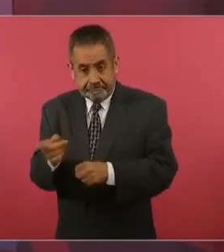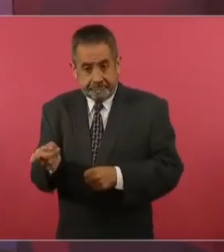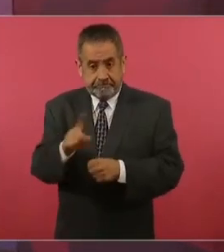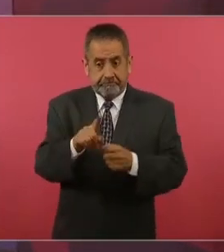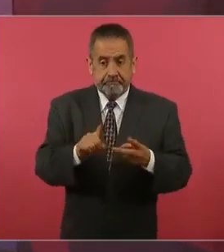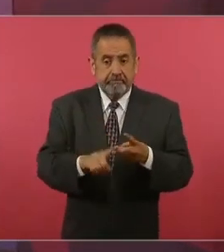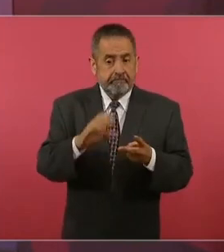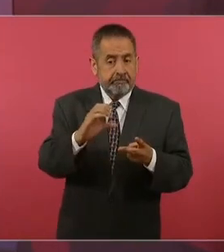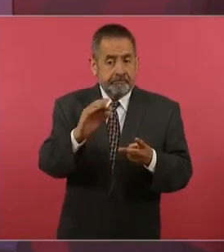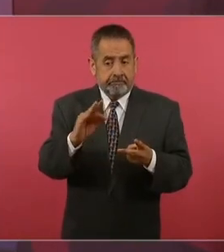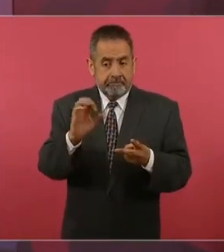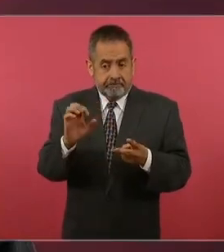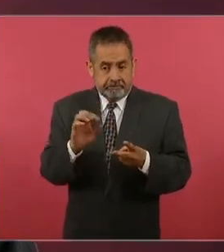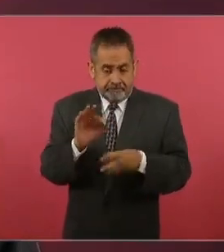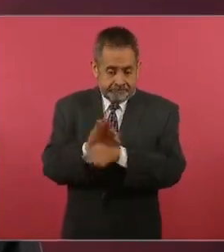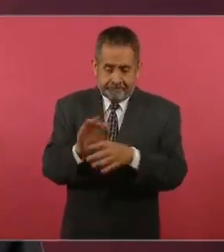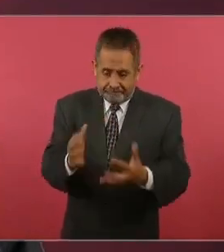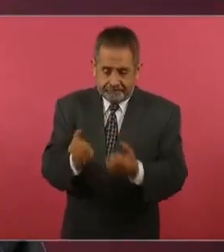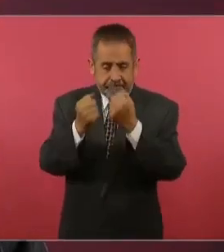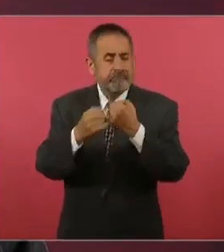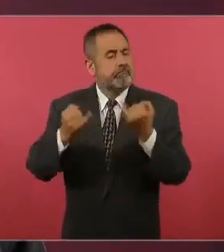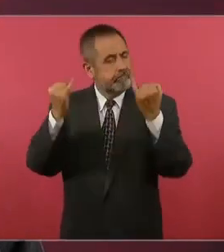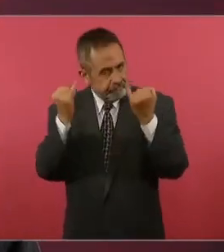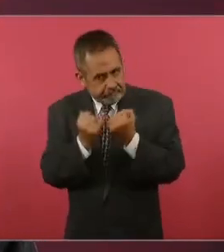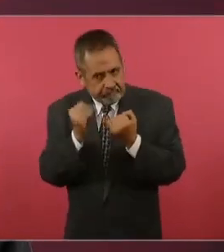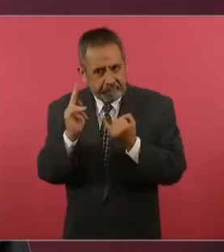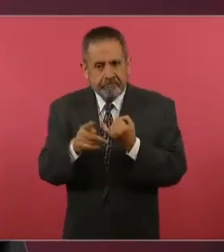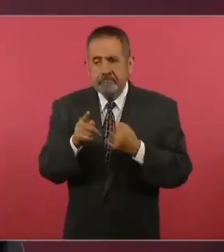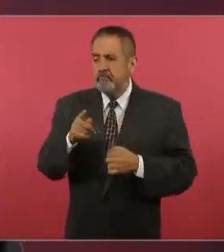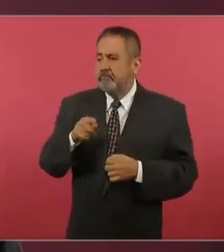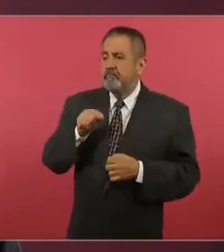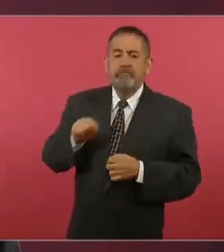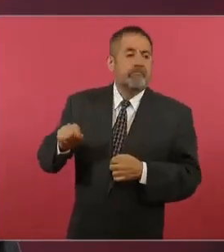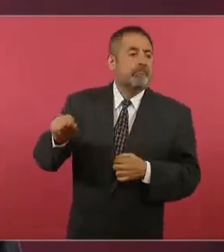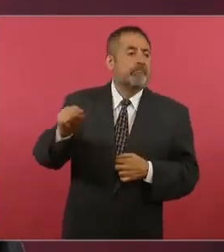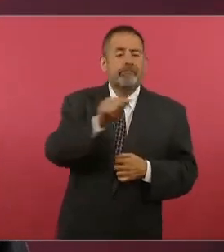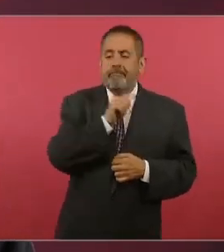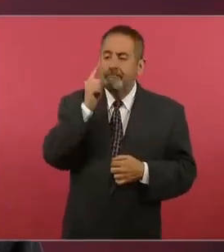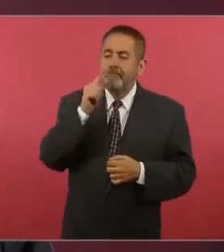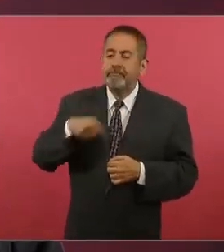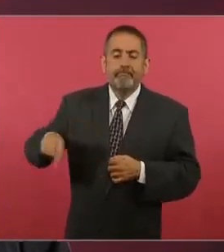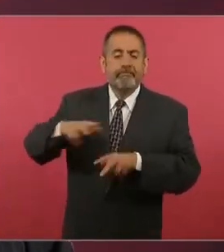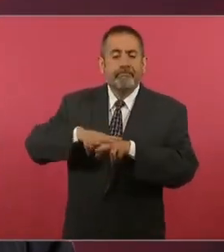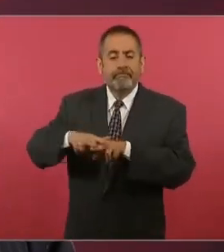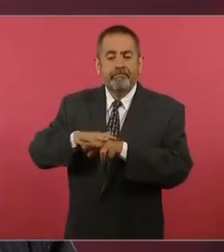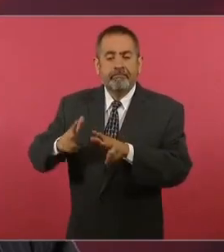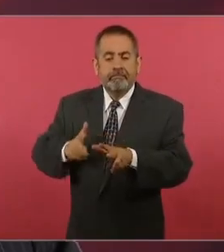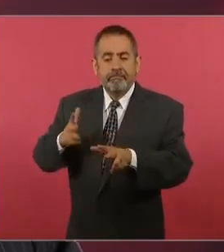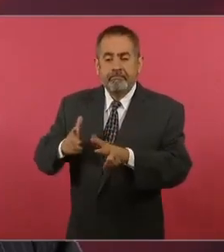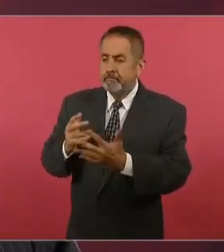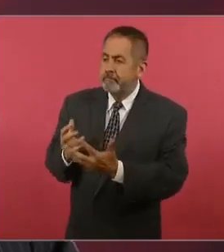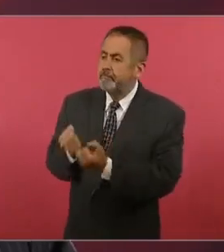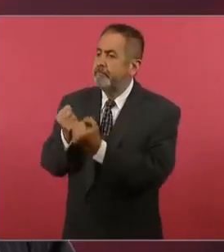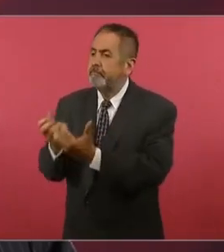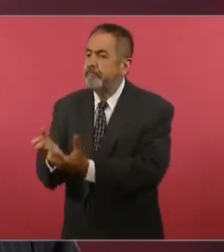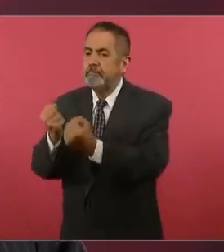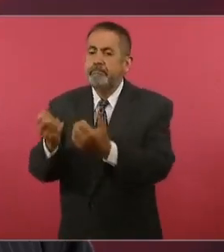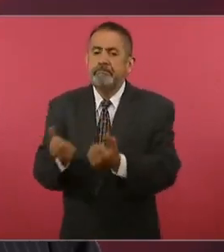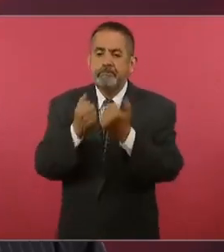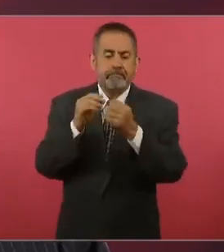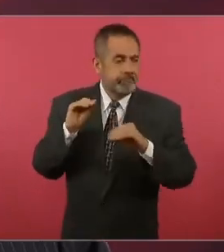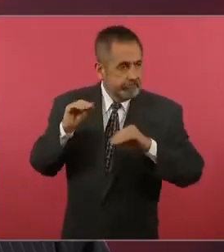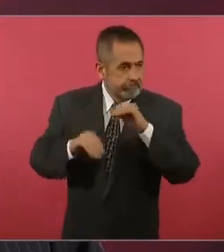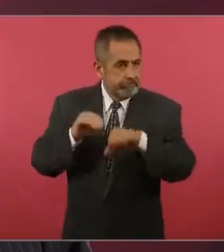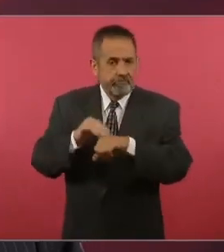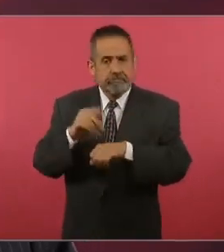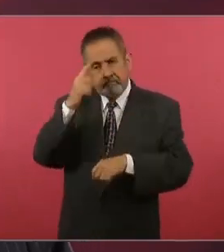rescate de la industria eléctrica, es el rescate que se está llevando a cabo de los ferrocarriles, de los